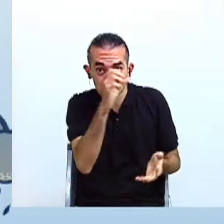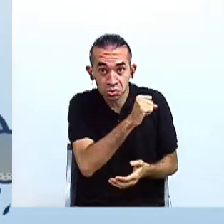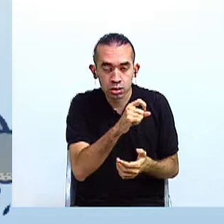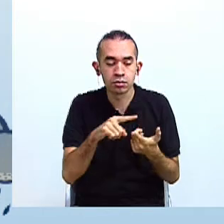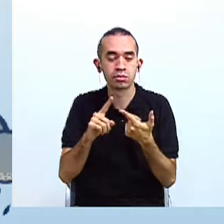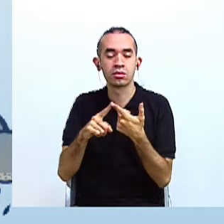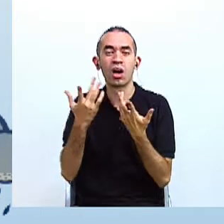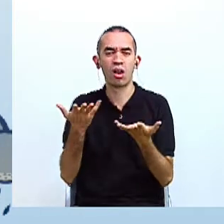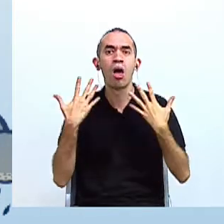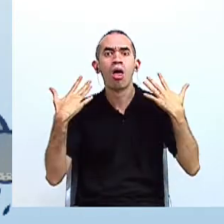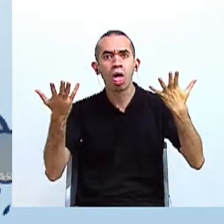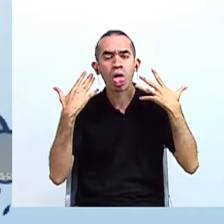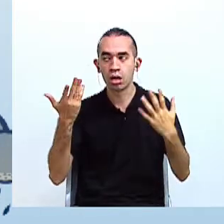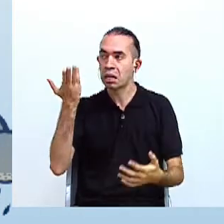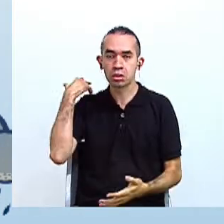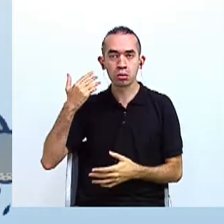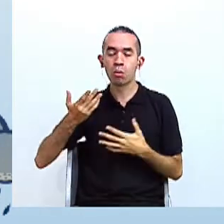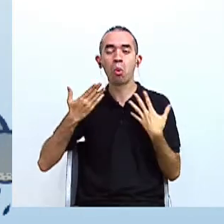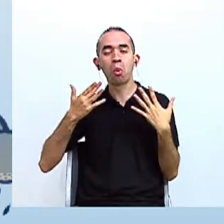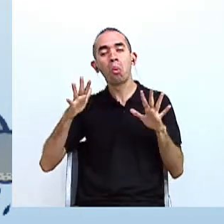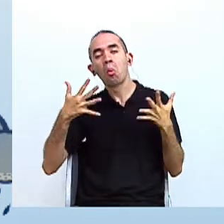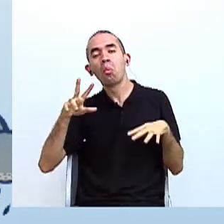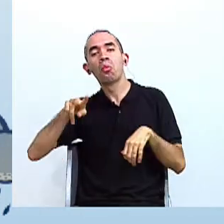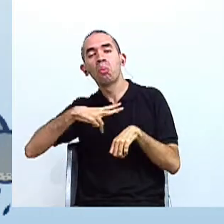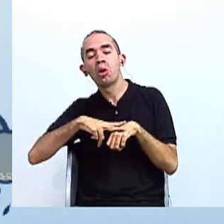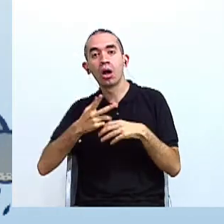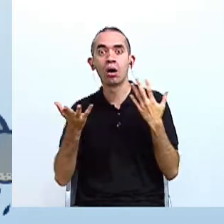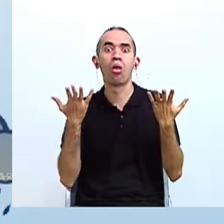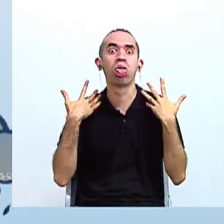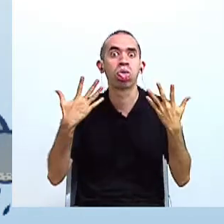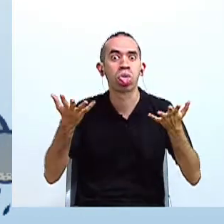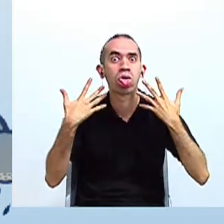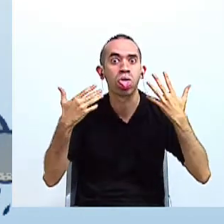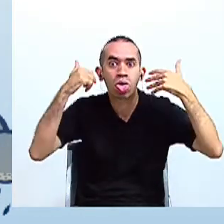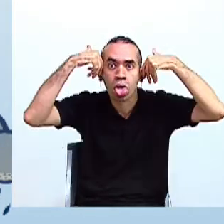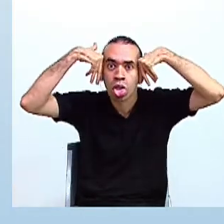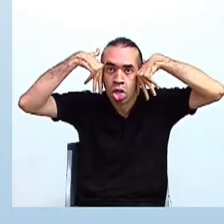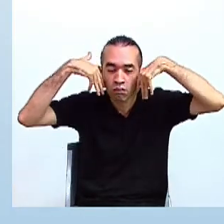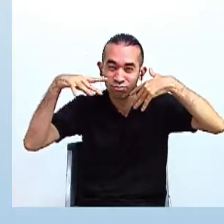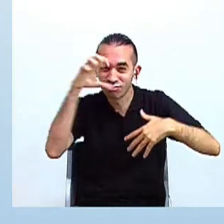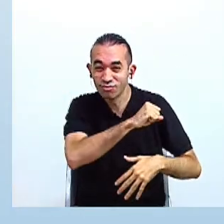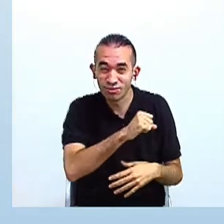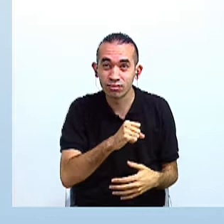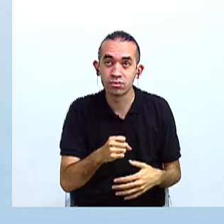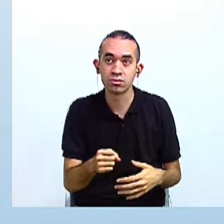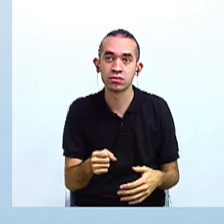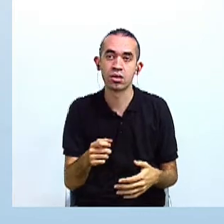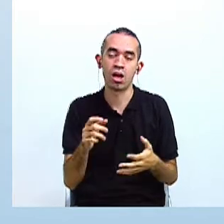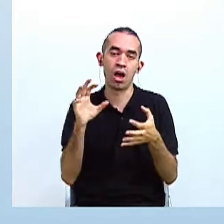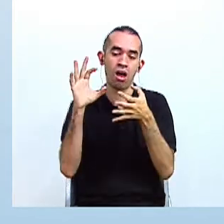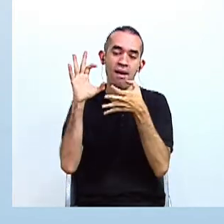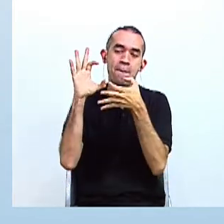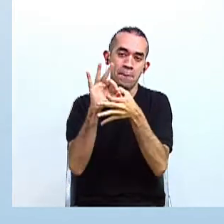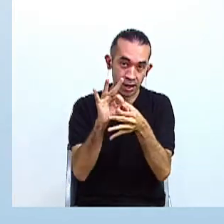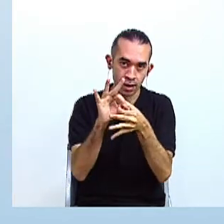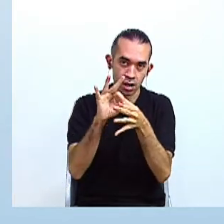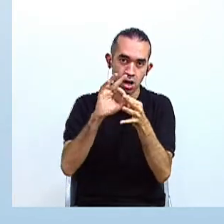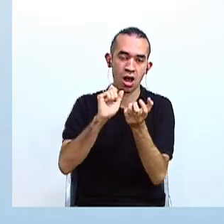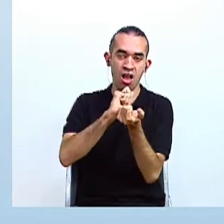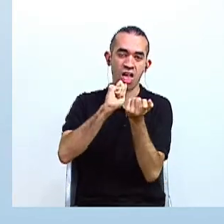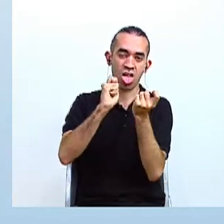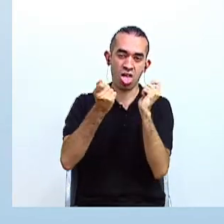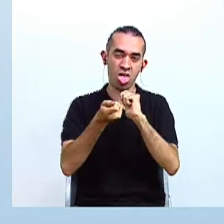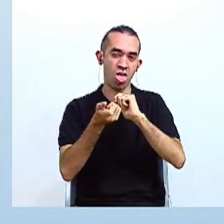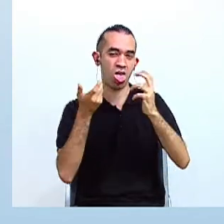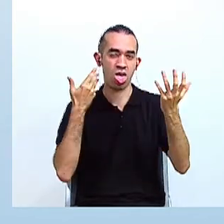más altas que hace algunos años? ¿Verdad que sí lo hemos percibido? Bueno, pues todo esto tiene que ver con el cambio